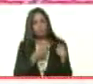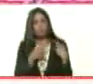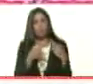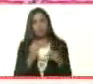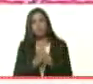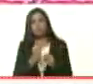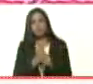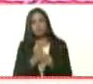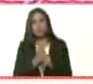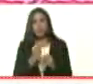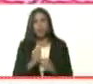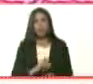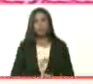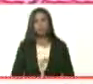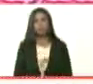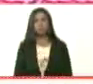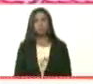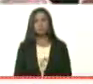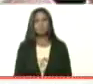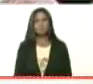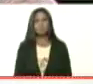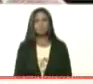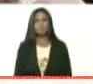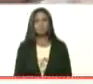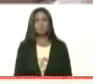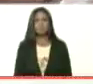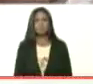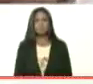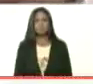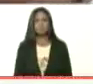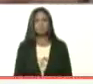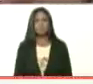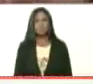José Novoa, José Chaurián,